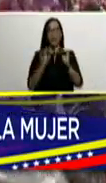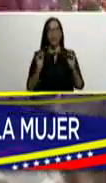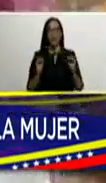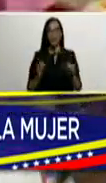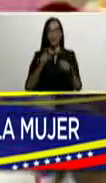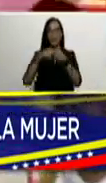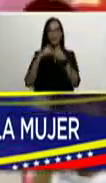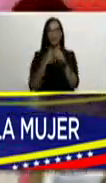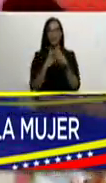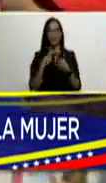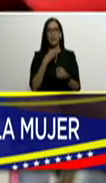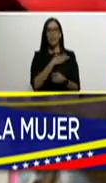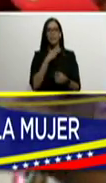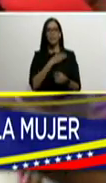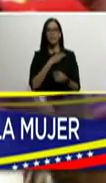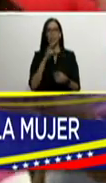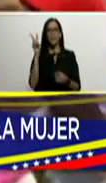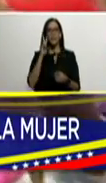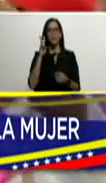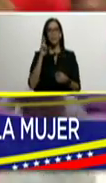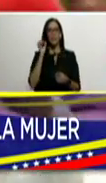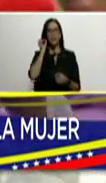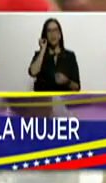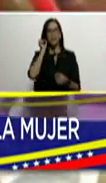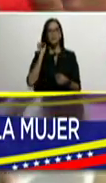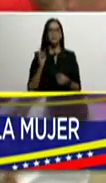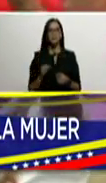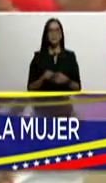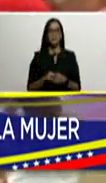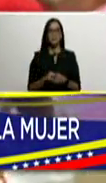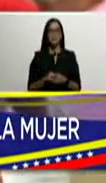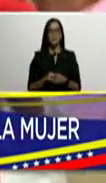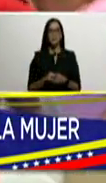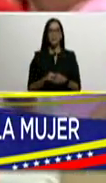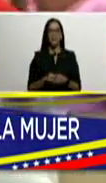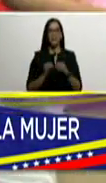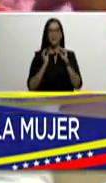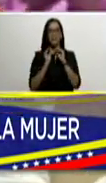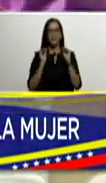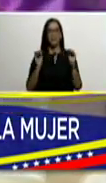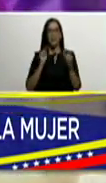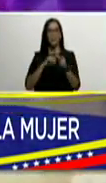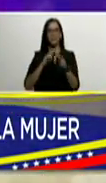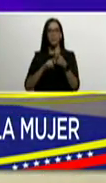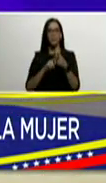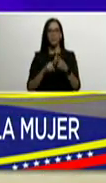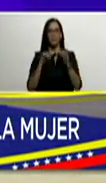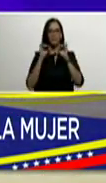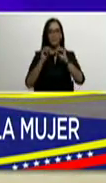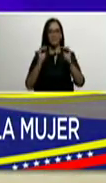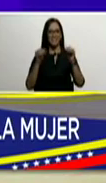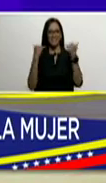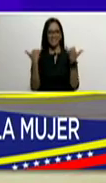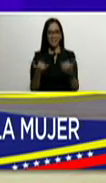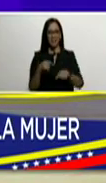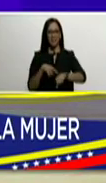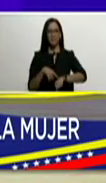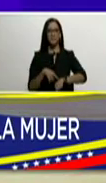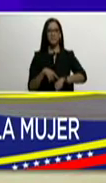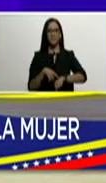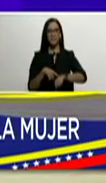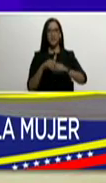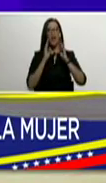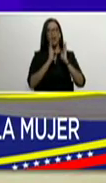Bella, ¿verdad? Y llamo entonces a partir de hoy a